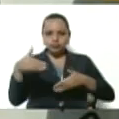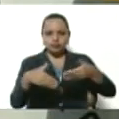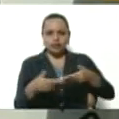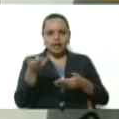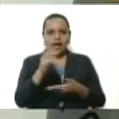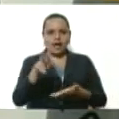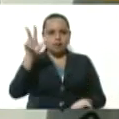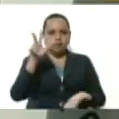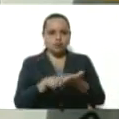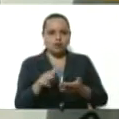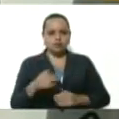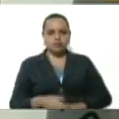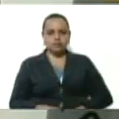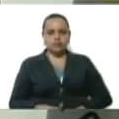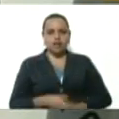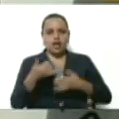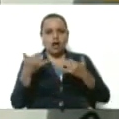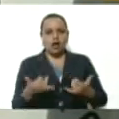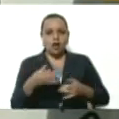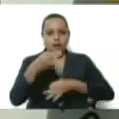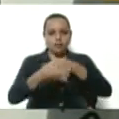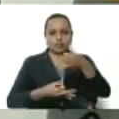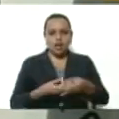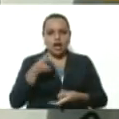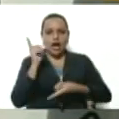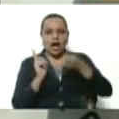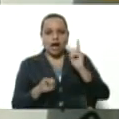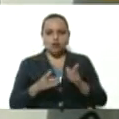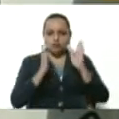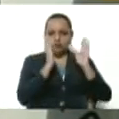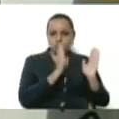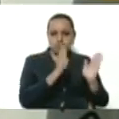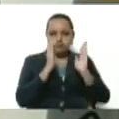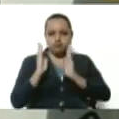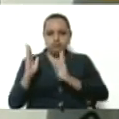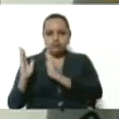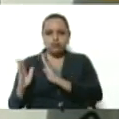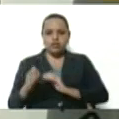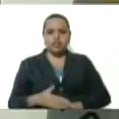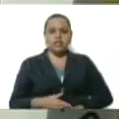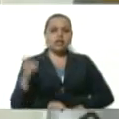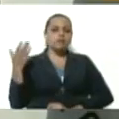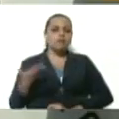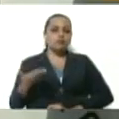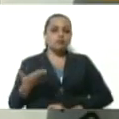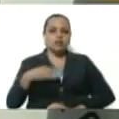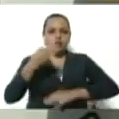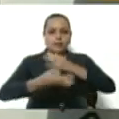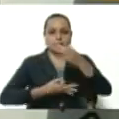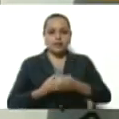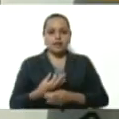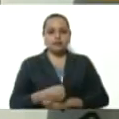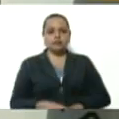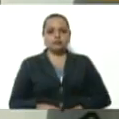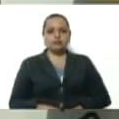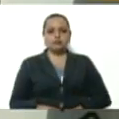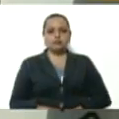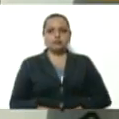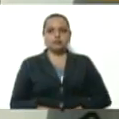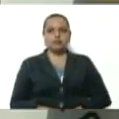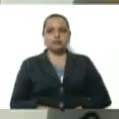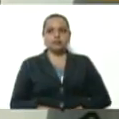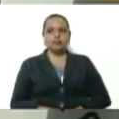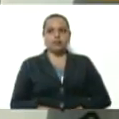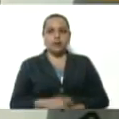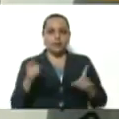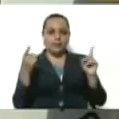aprobado, paso a mencionar algunas fases que hoy consideramos fundamentales destacar de este cronograma.